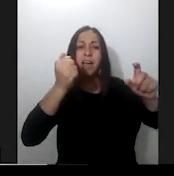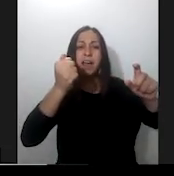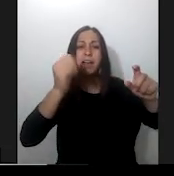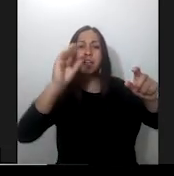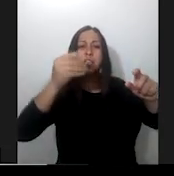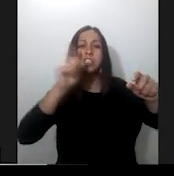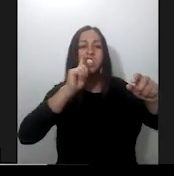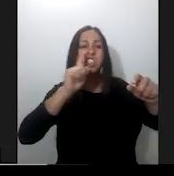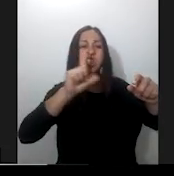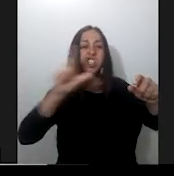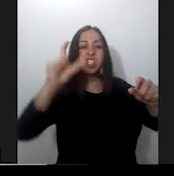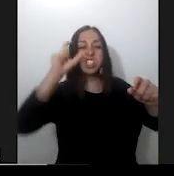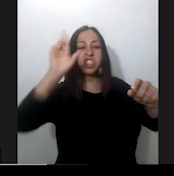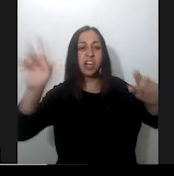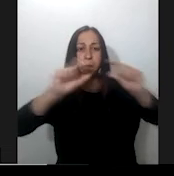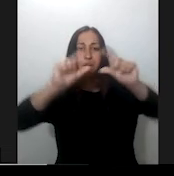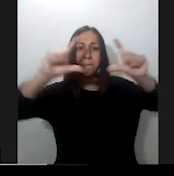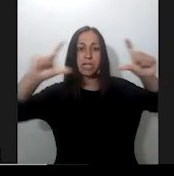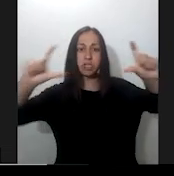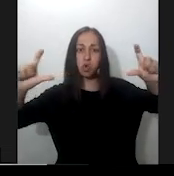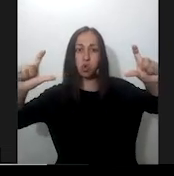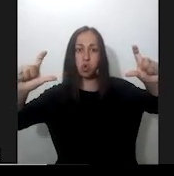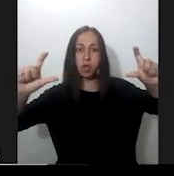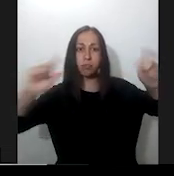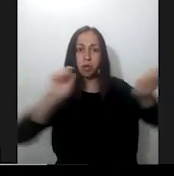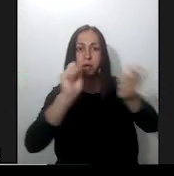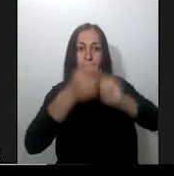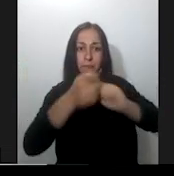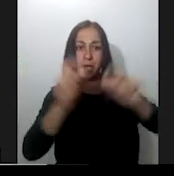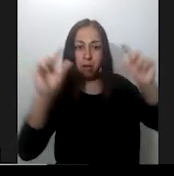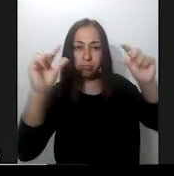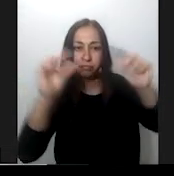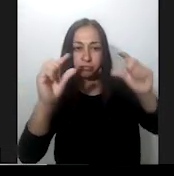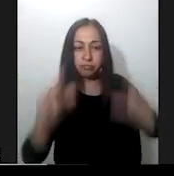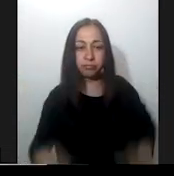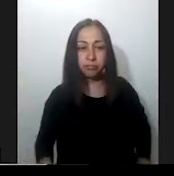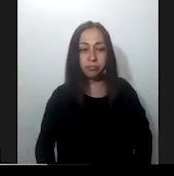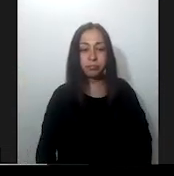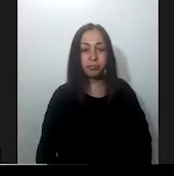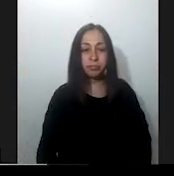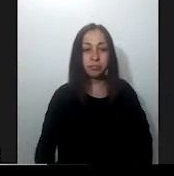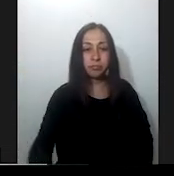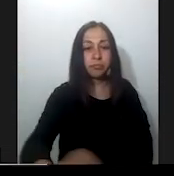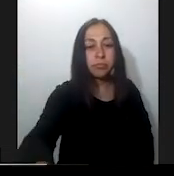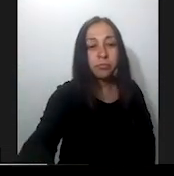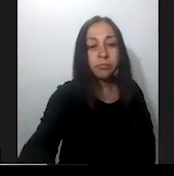bachiller, todo en mayúscula, y me lo reemplace de esta forma.